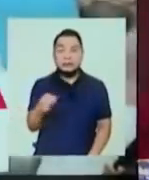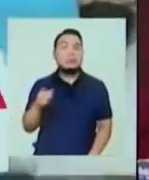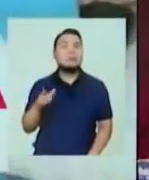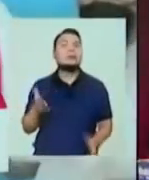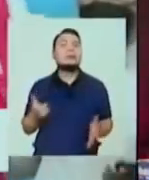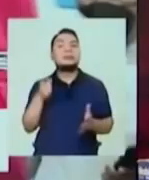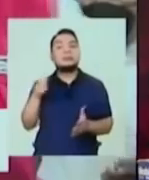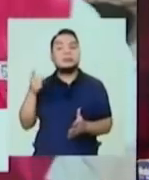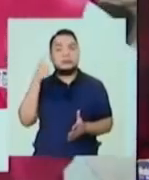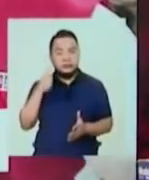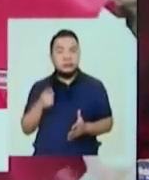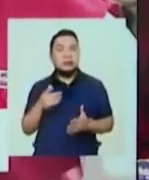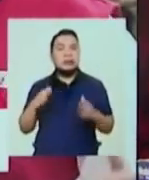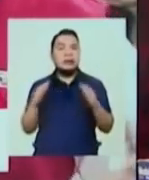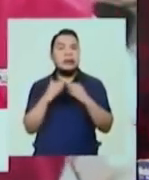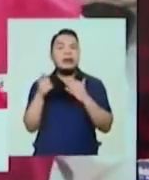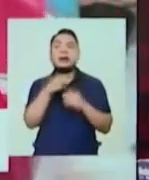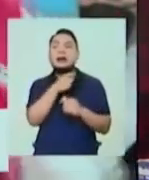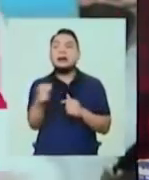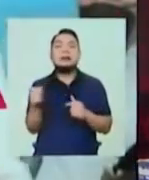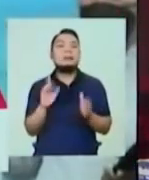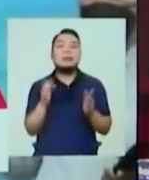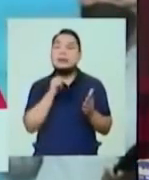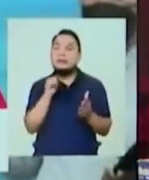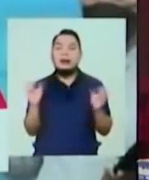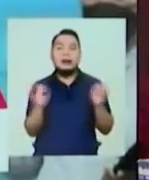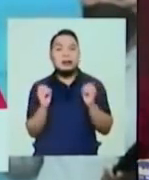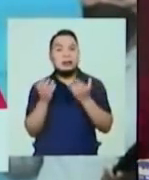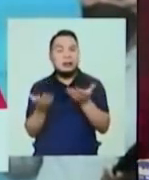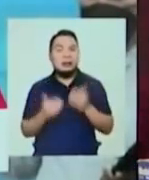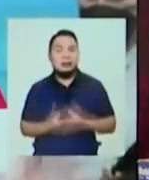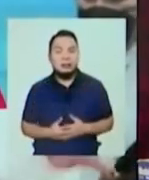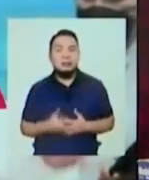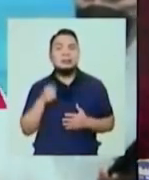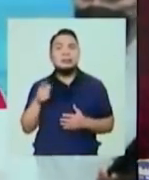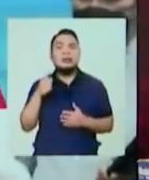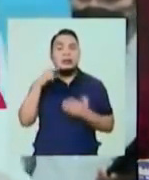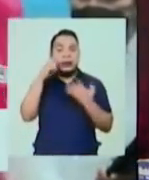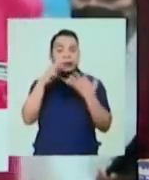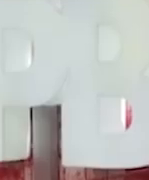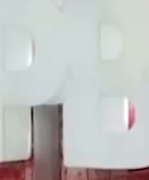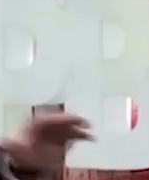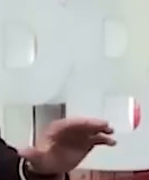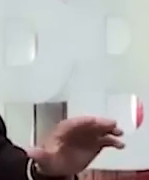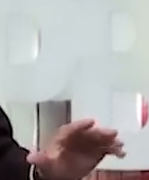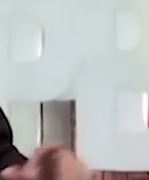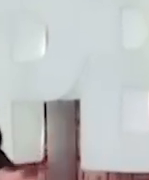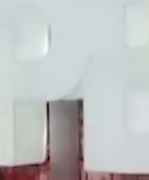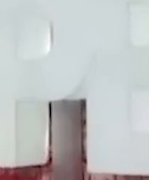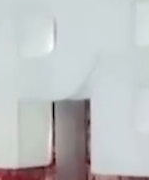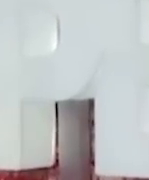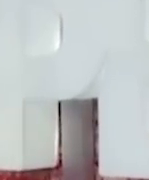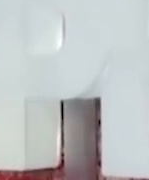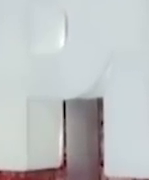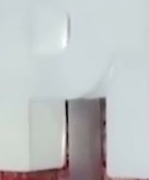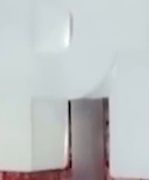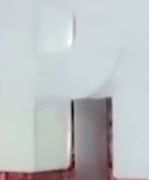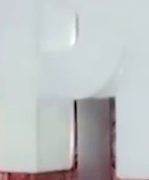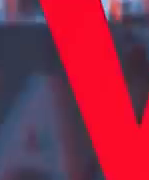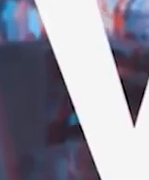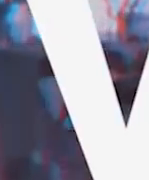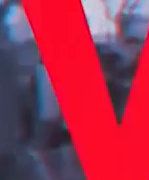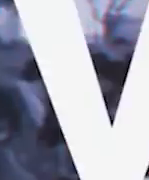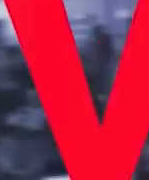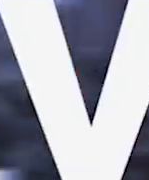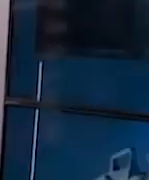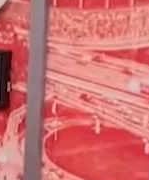de ministro, viceministro, y después salen y se quejan. ¡Ay, me pusieron malos funcionarios y tal! Comienza el día con el primer magazine del